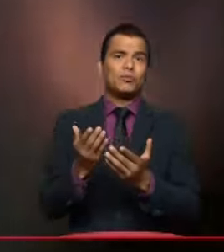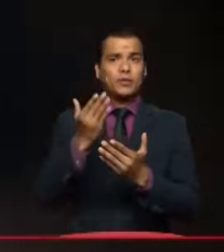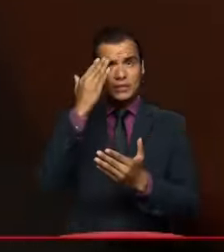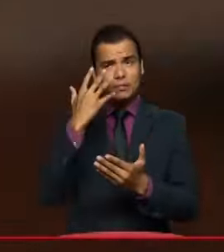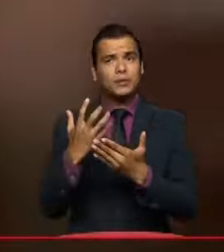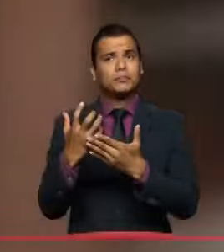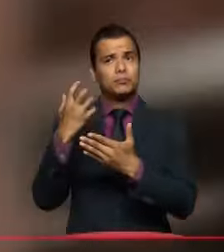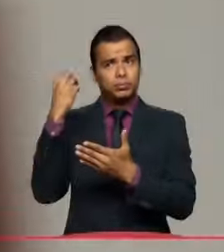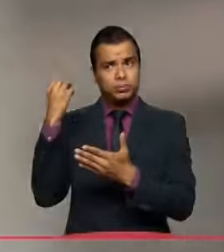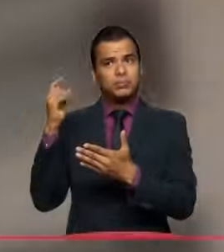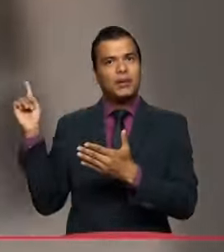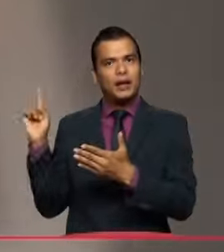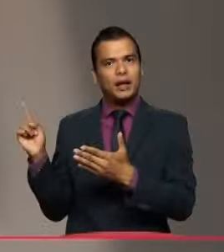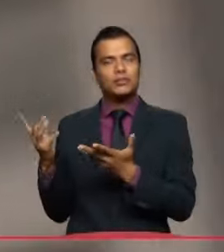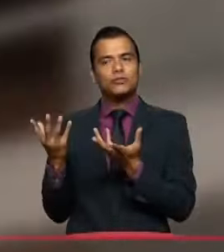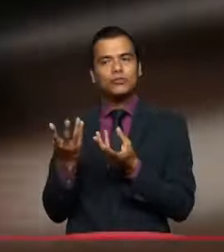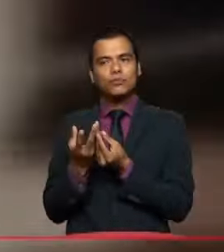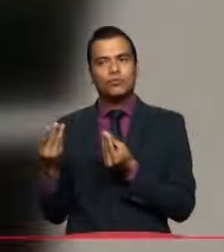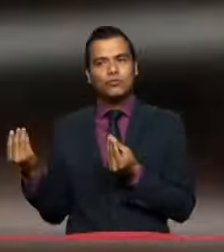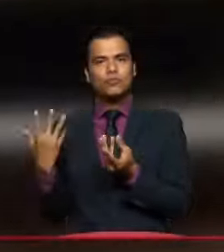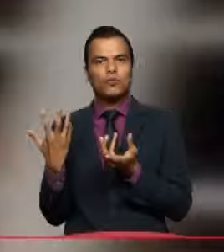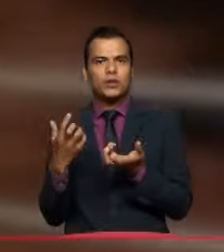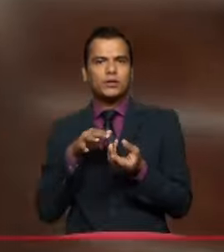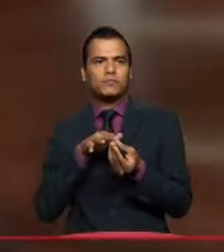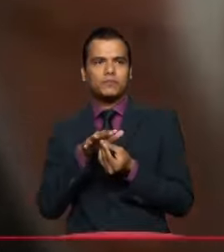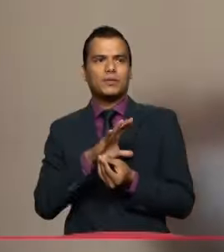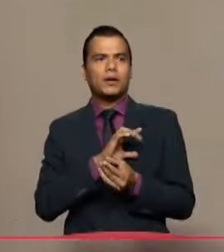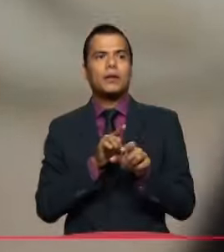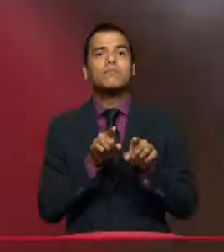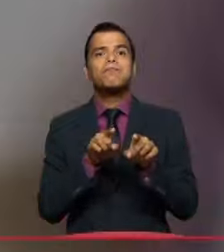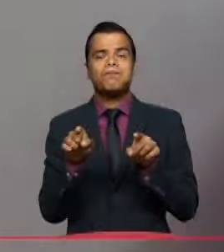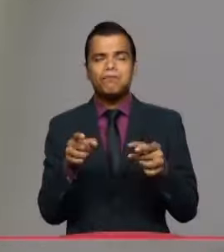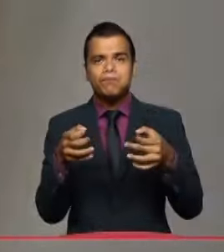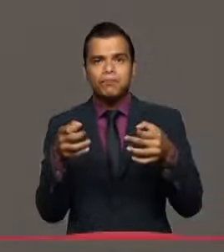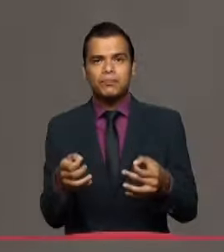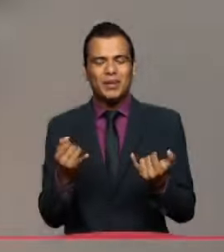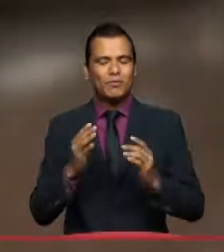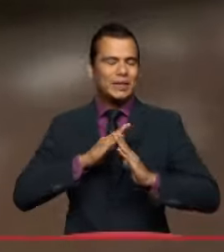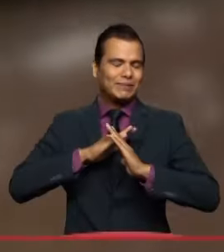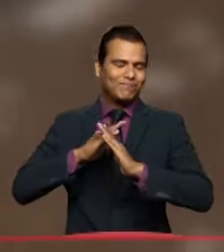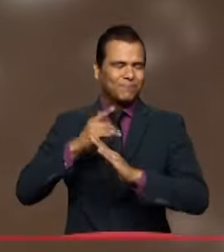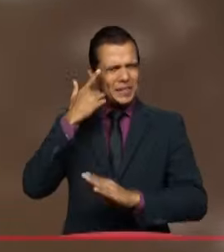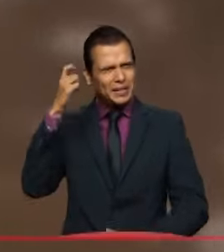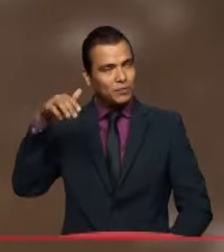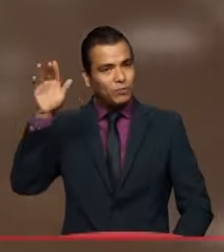otros municipios generar zozobra y miedo en algunos sectores de la capital del Valle.